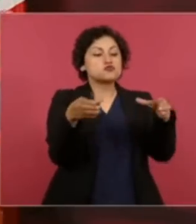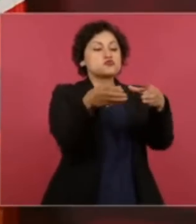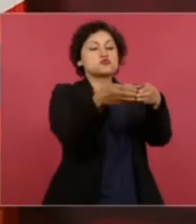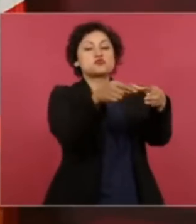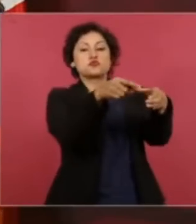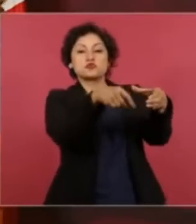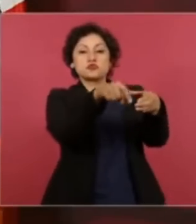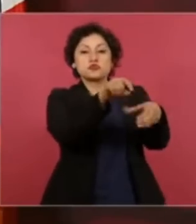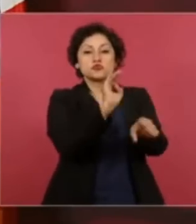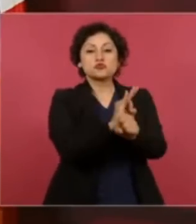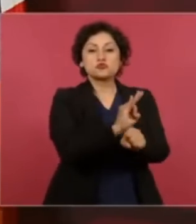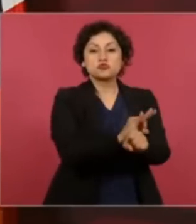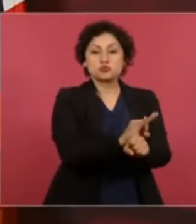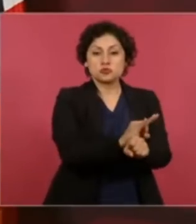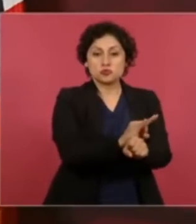Si quieres eso,